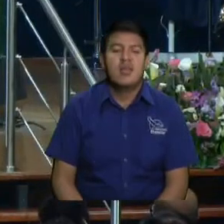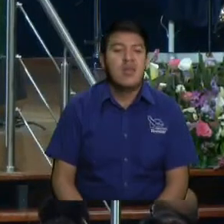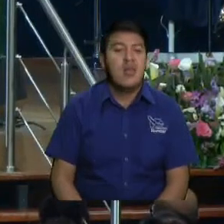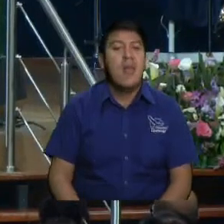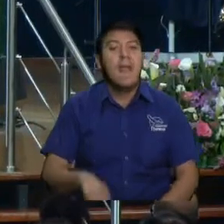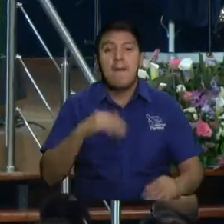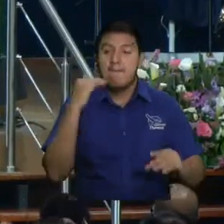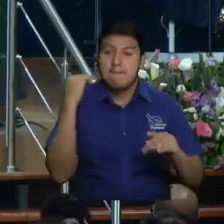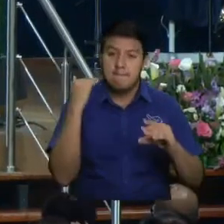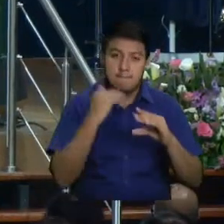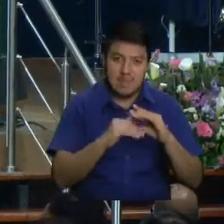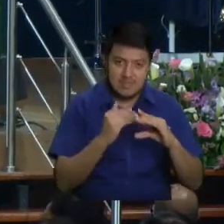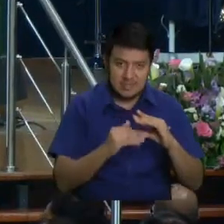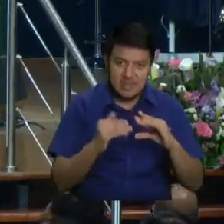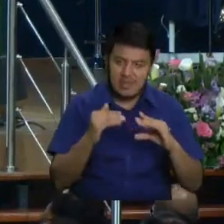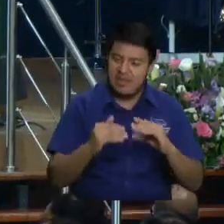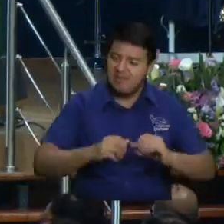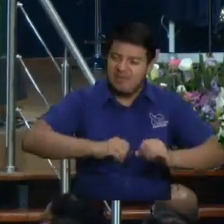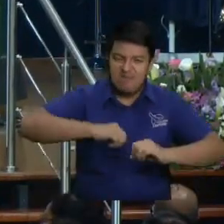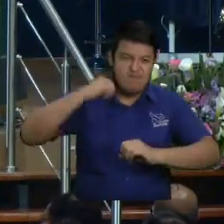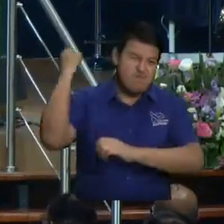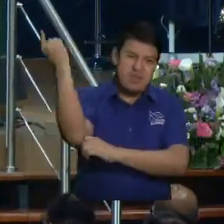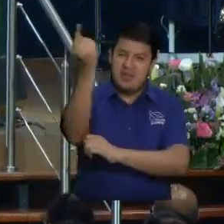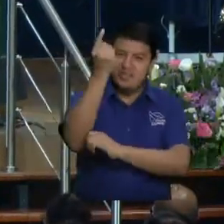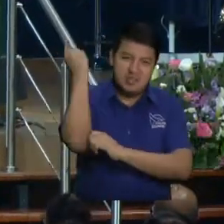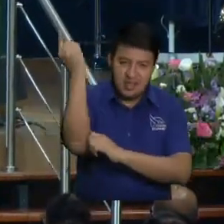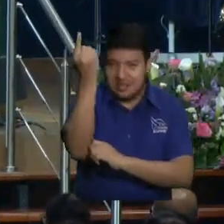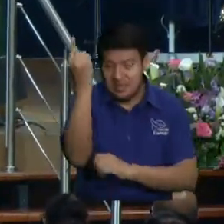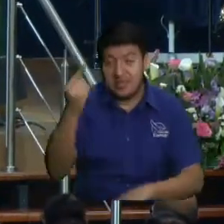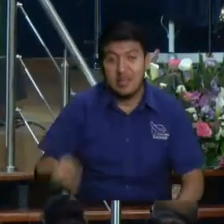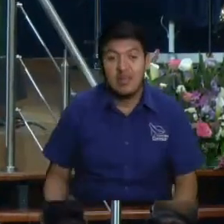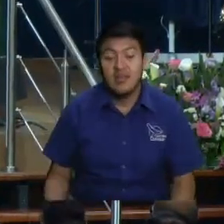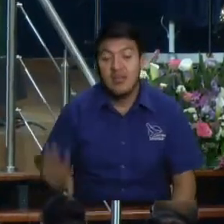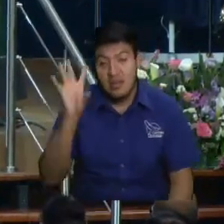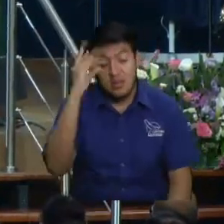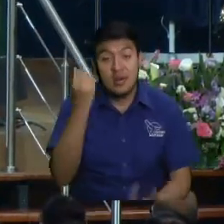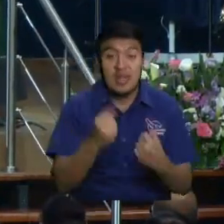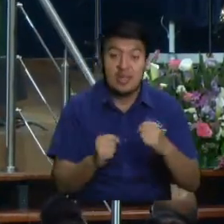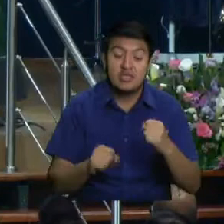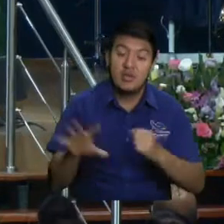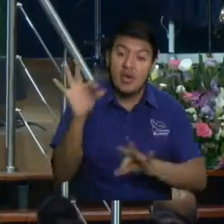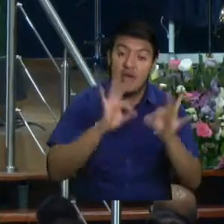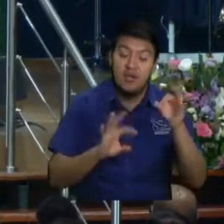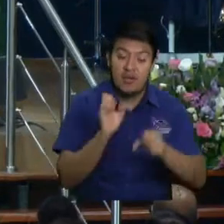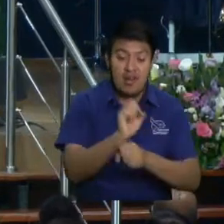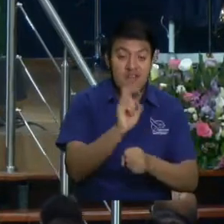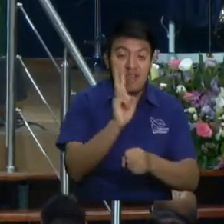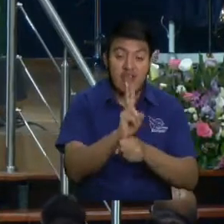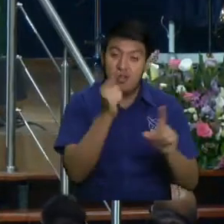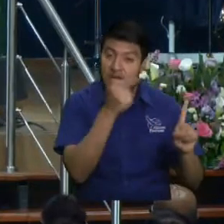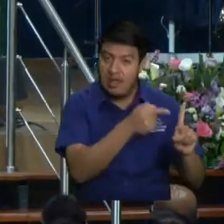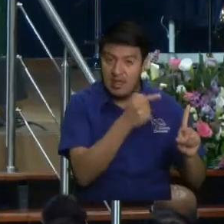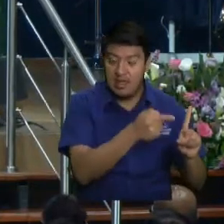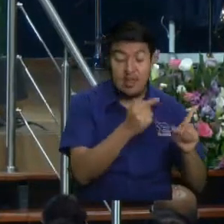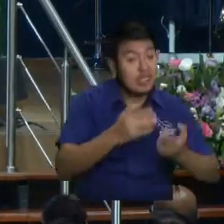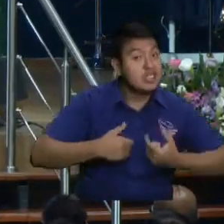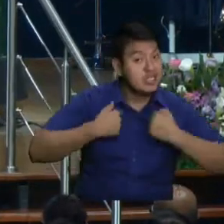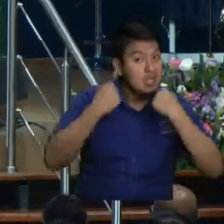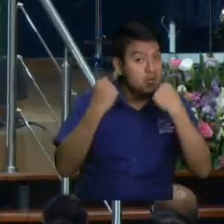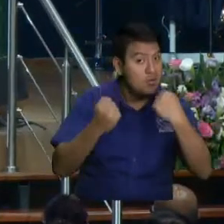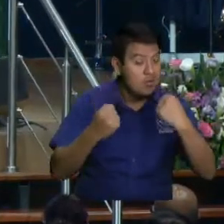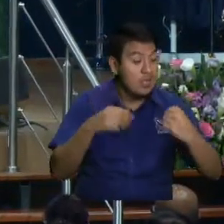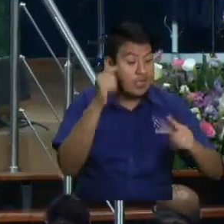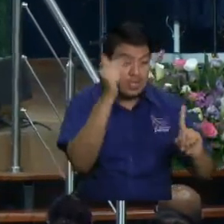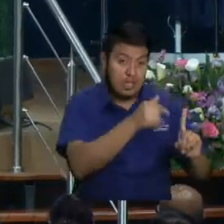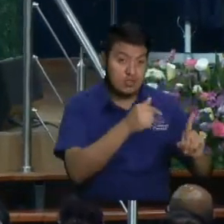más contundente! Porque le hizo algo el evangelio a él, y eso lo